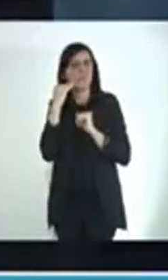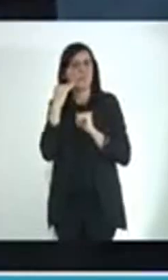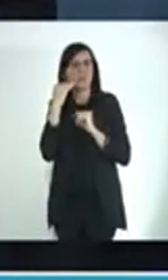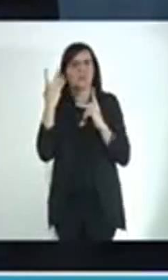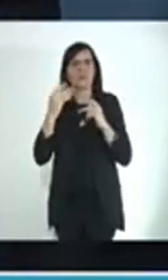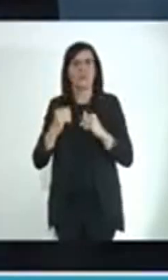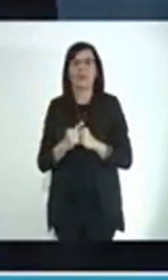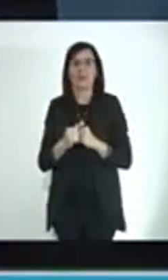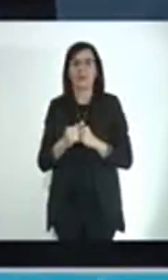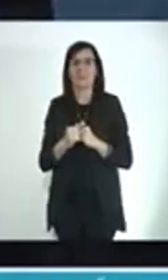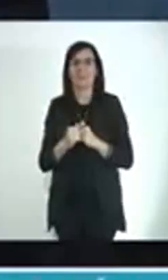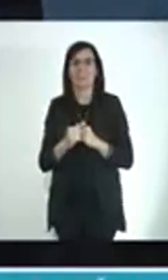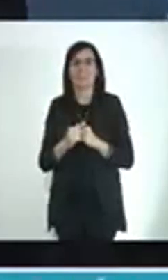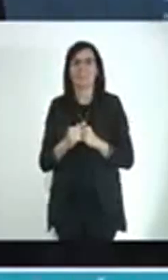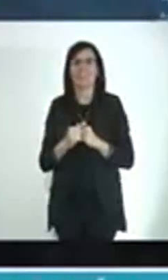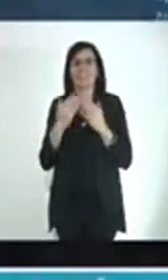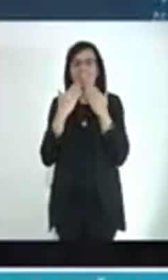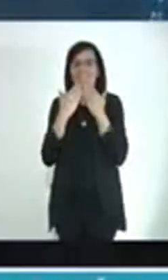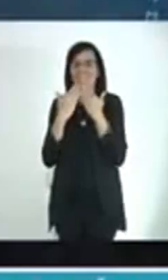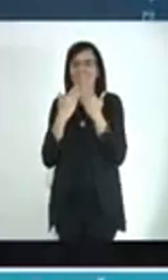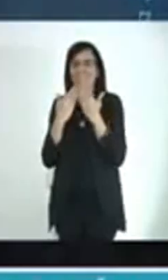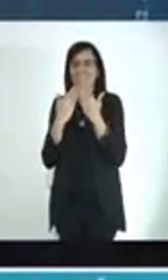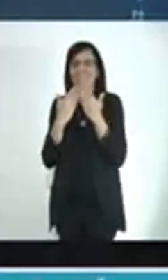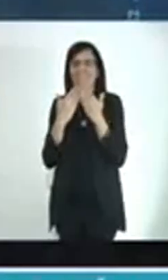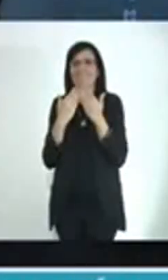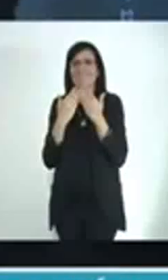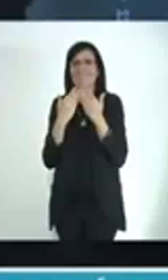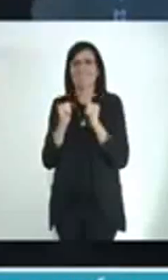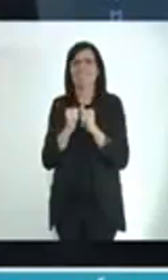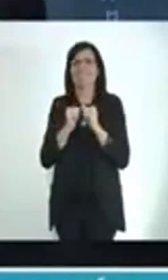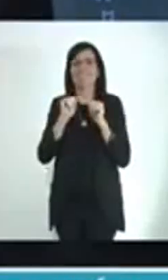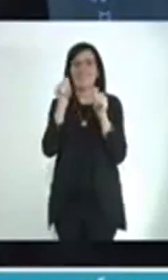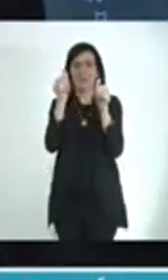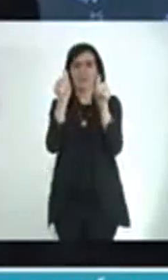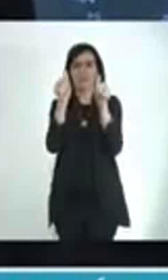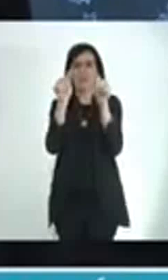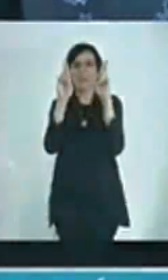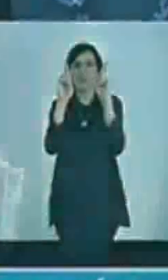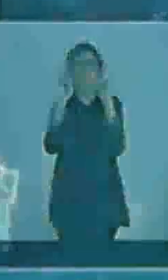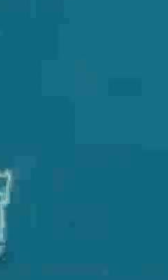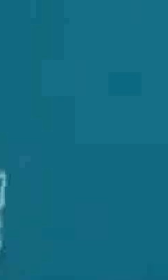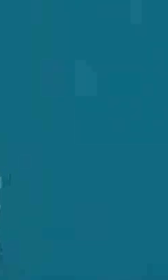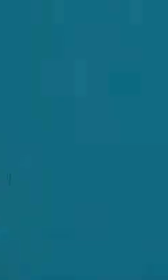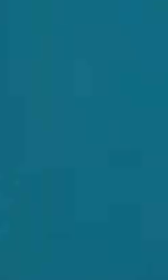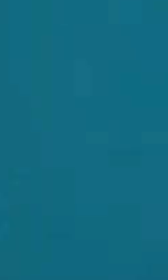y último bloque del congreso. Gracias, A todos muy amables, éxitos, gracias.